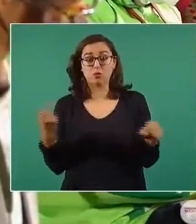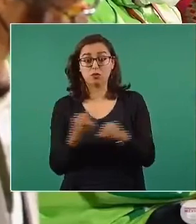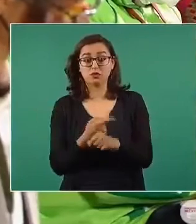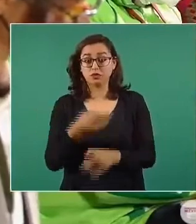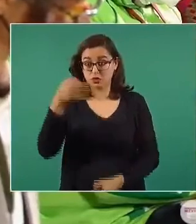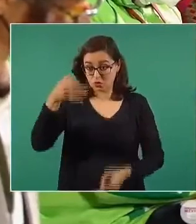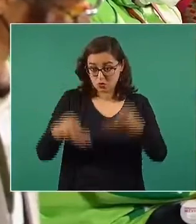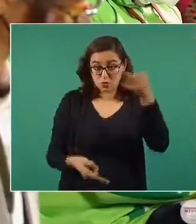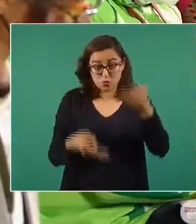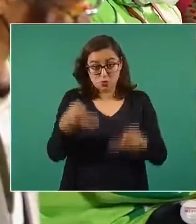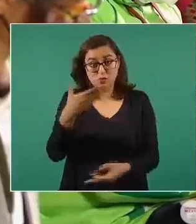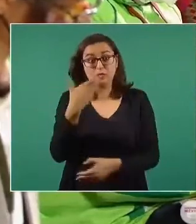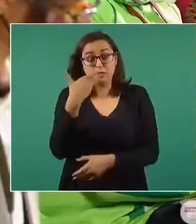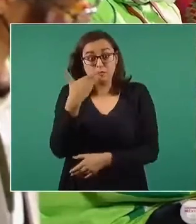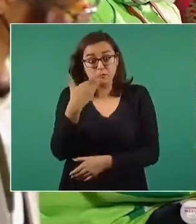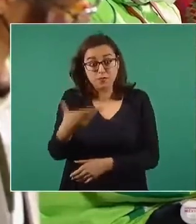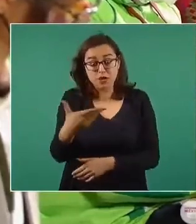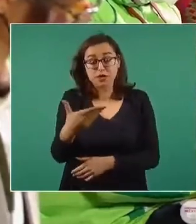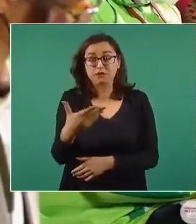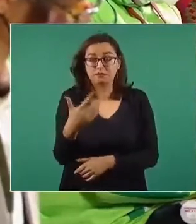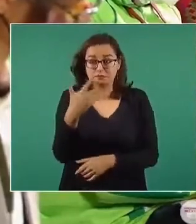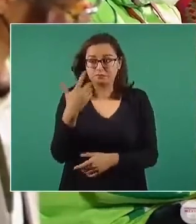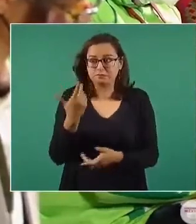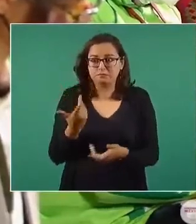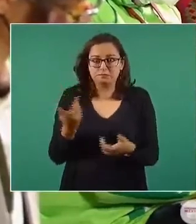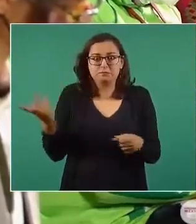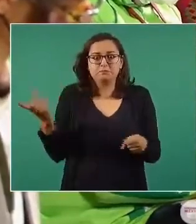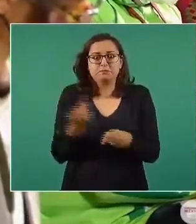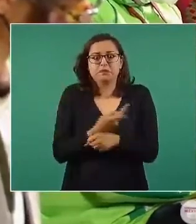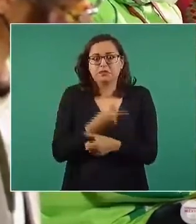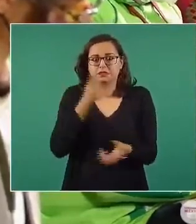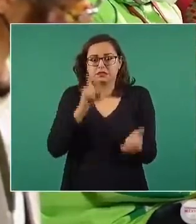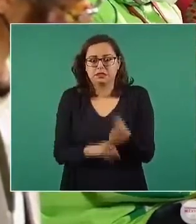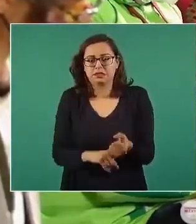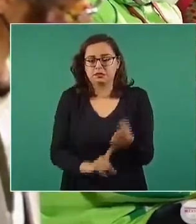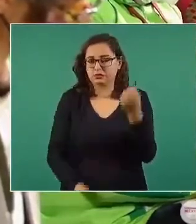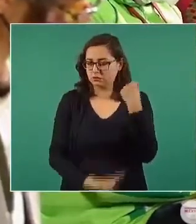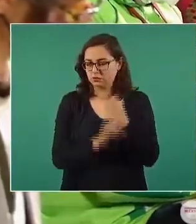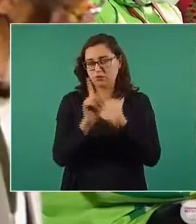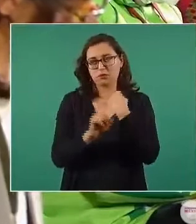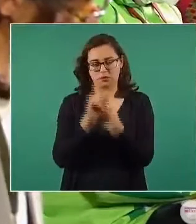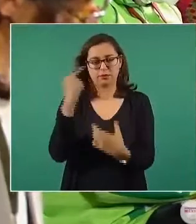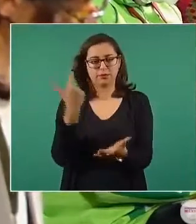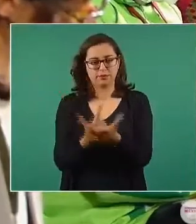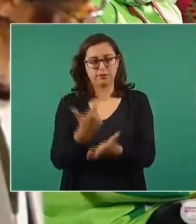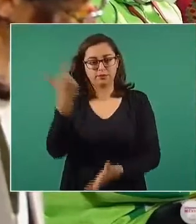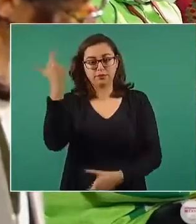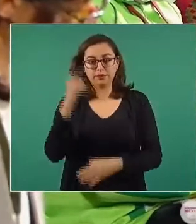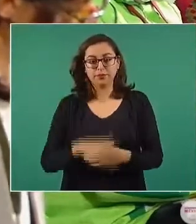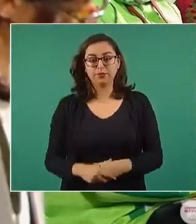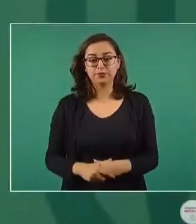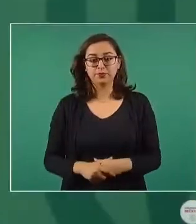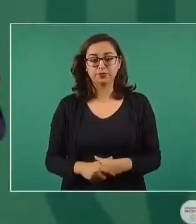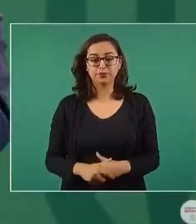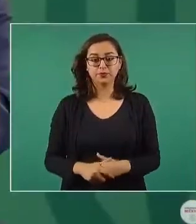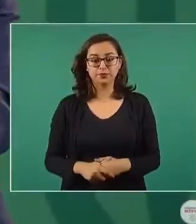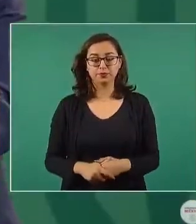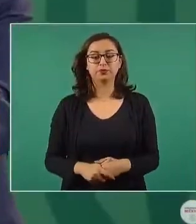se sancione a las, pues a los responsables de esta crisis de la justicia allá en Veracruz.